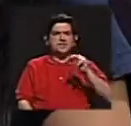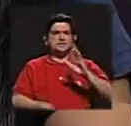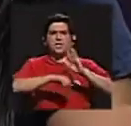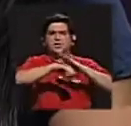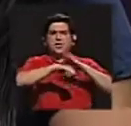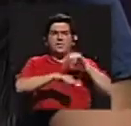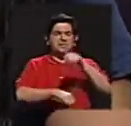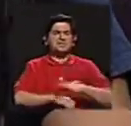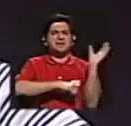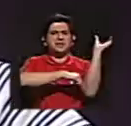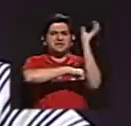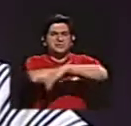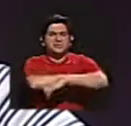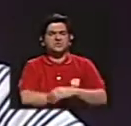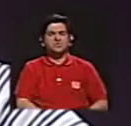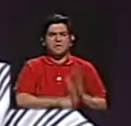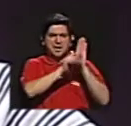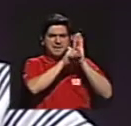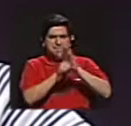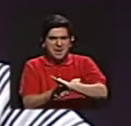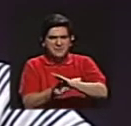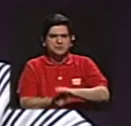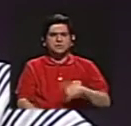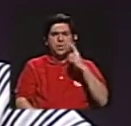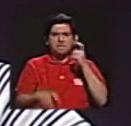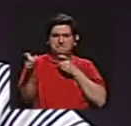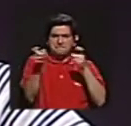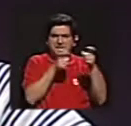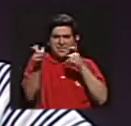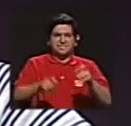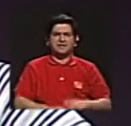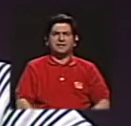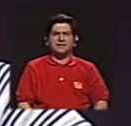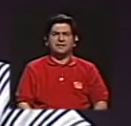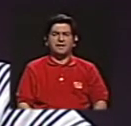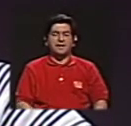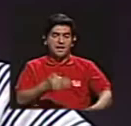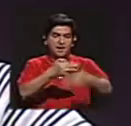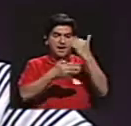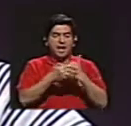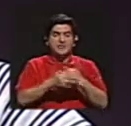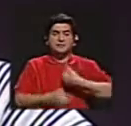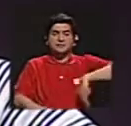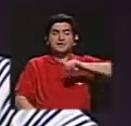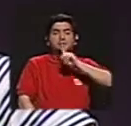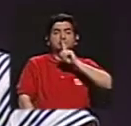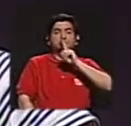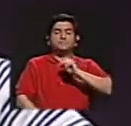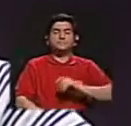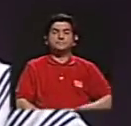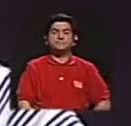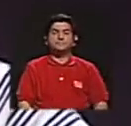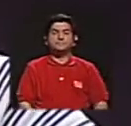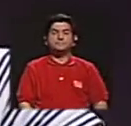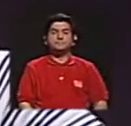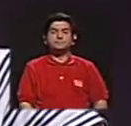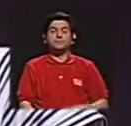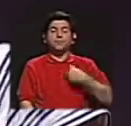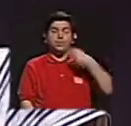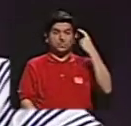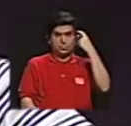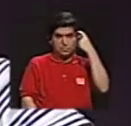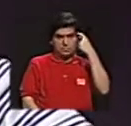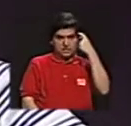hablábamos, ante esta censura, ante este acoso, ante esta presión patriarcal, antes de silenciarnos? Bueno, yo